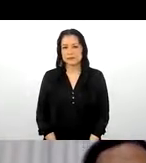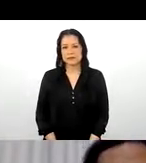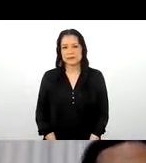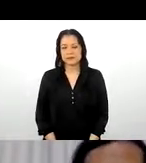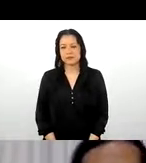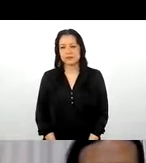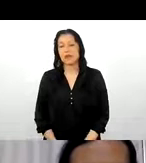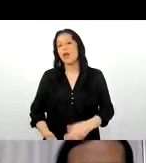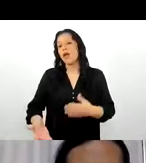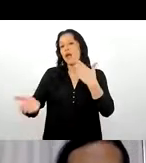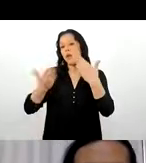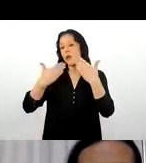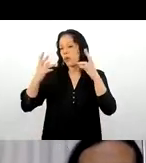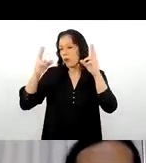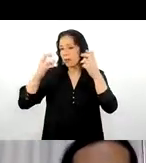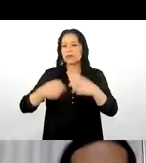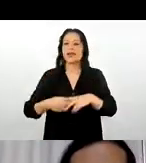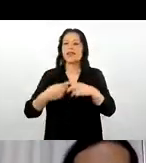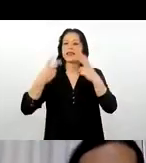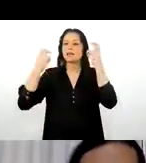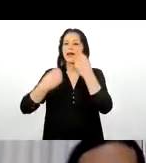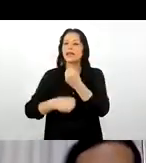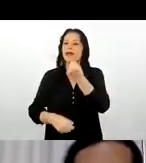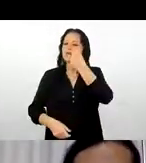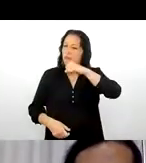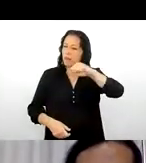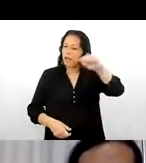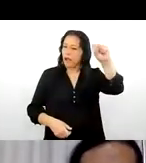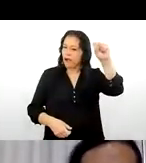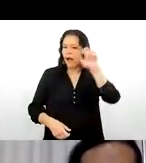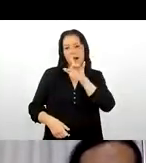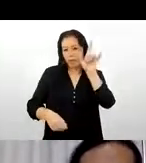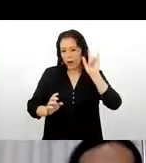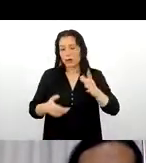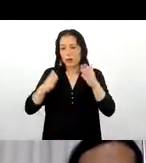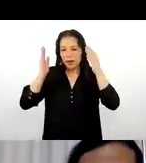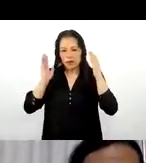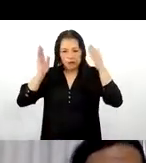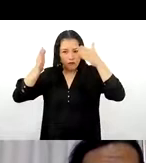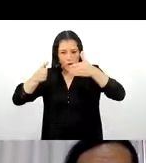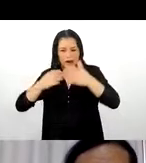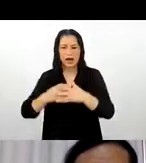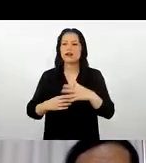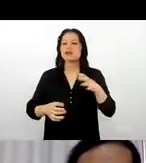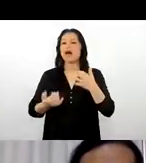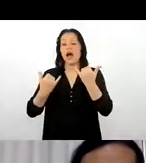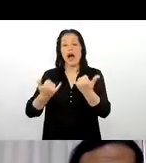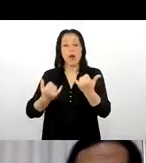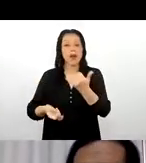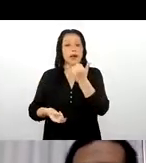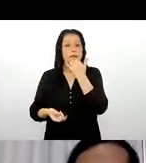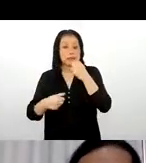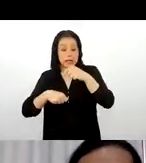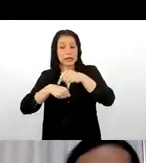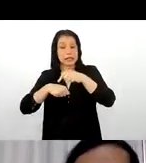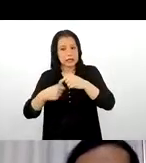Bueno, cuando hablamos de viajar, desde ya tenemos que centrarnos en el contexto actual que estamos